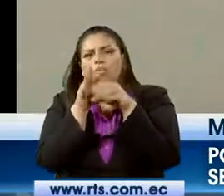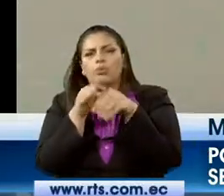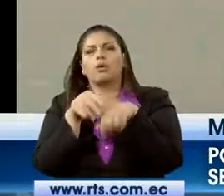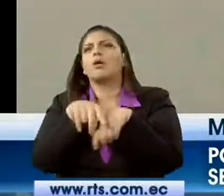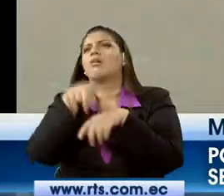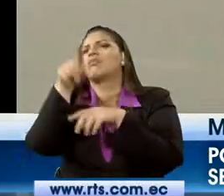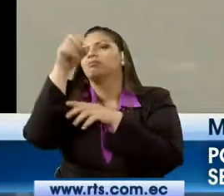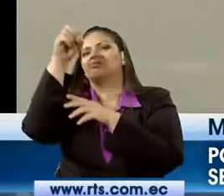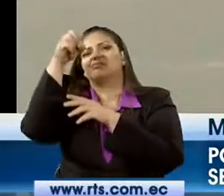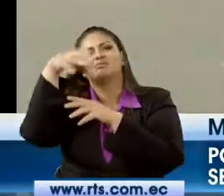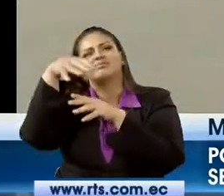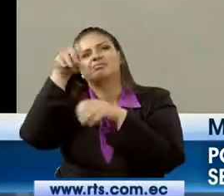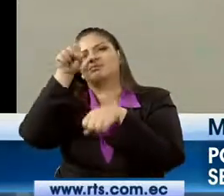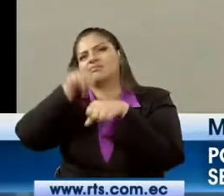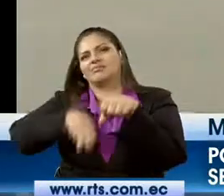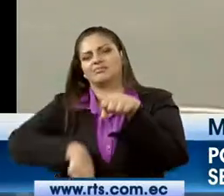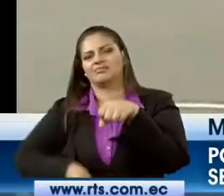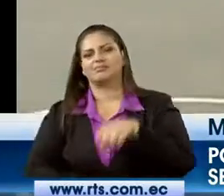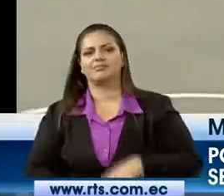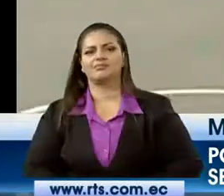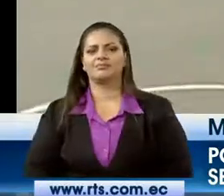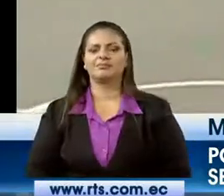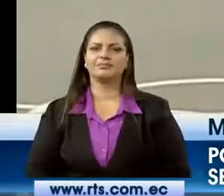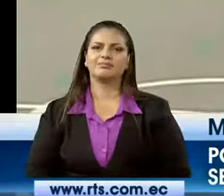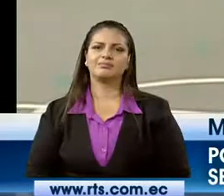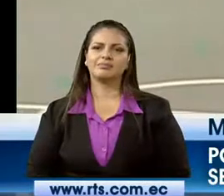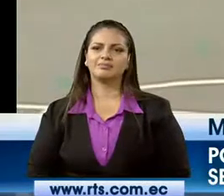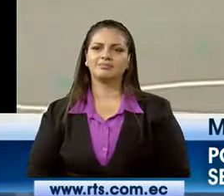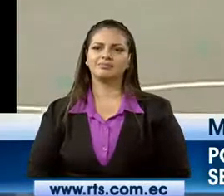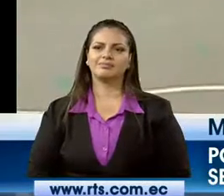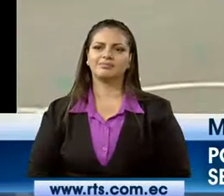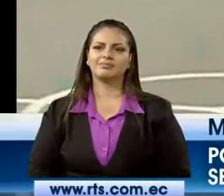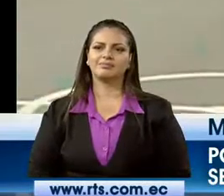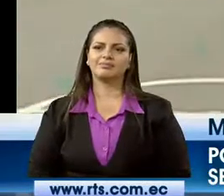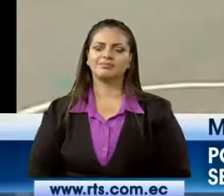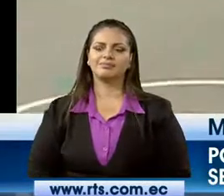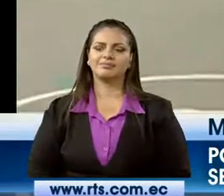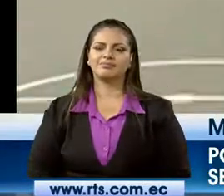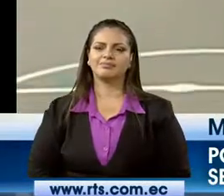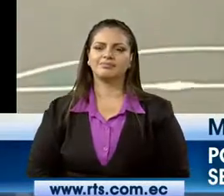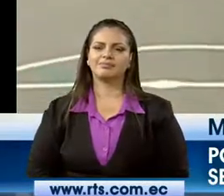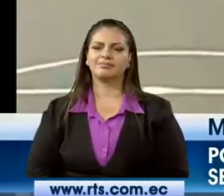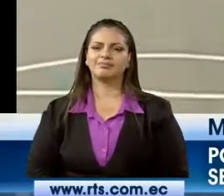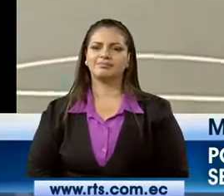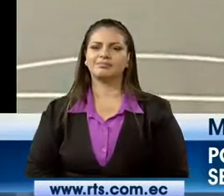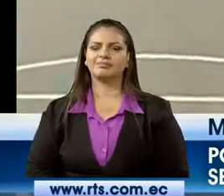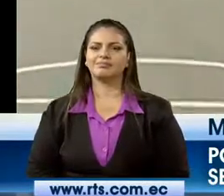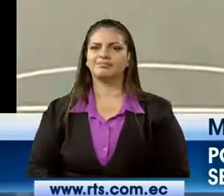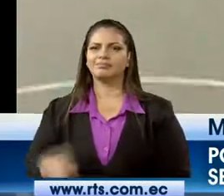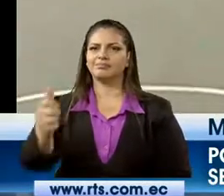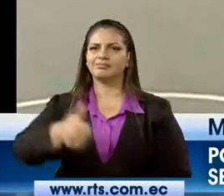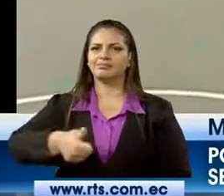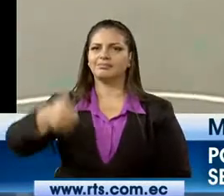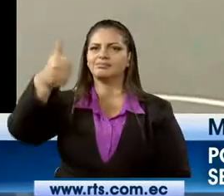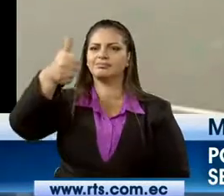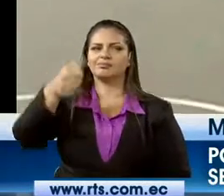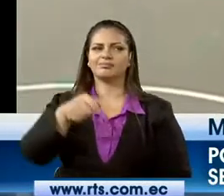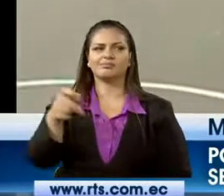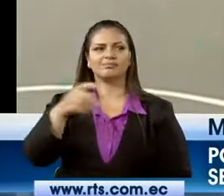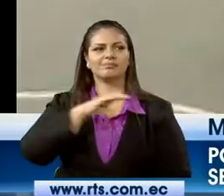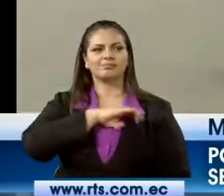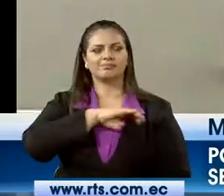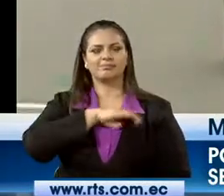Okay. Es tiniebla. Que nos pongan un... Vamos a hablar de nuevo con el mayor. Obvio, él va a implementar más más control por